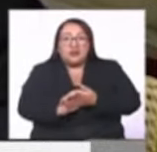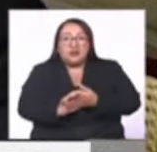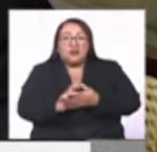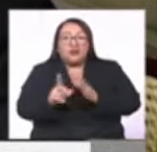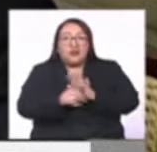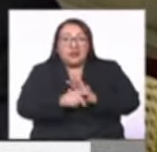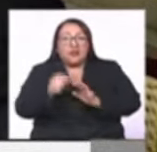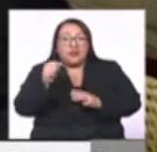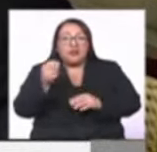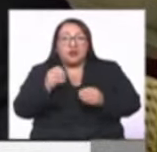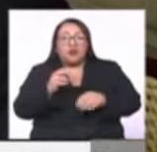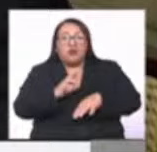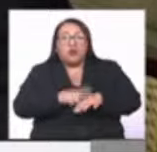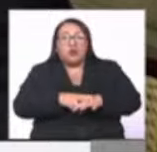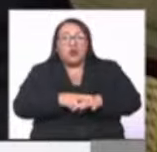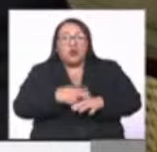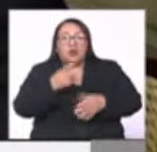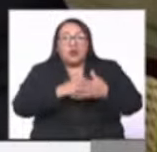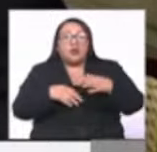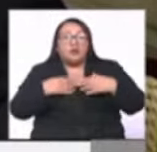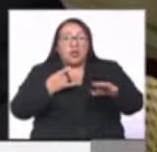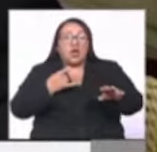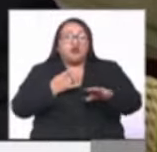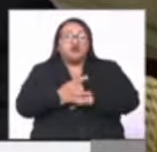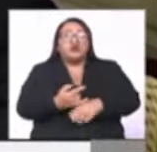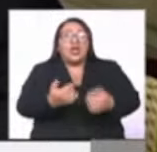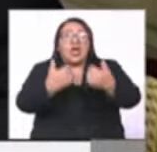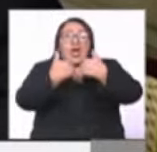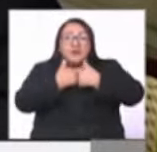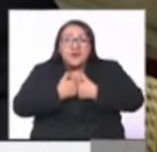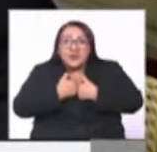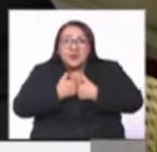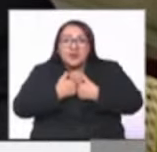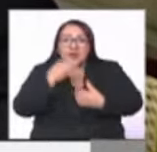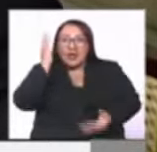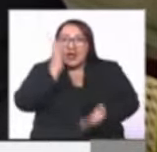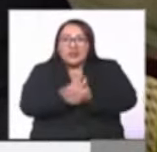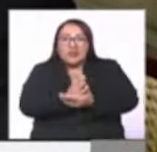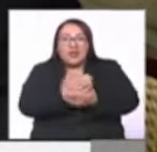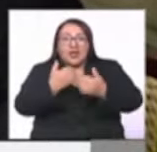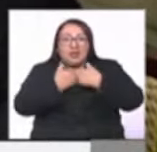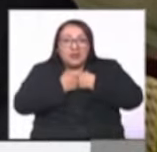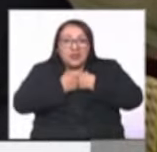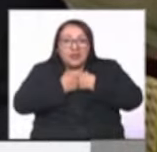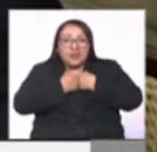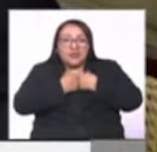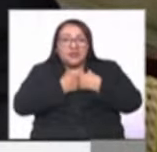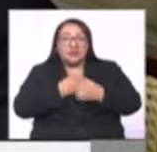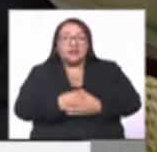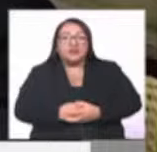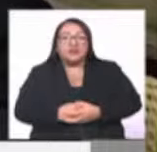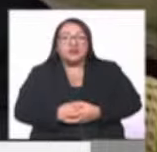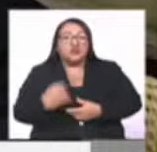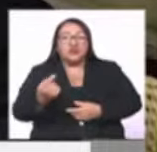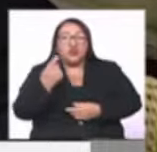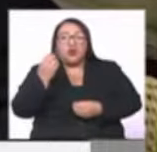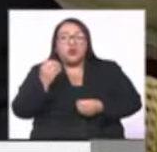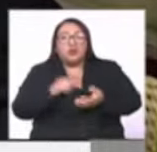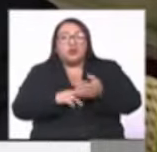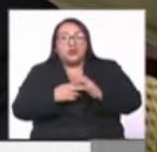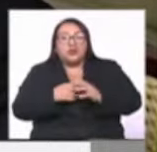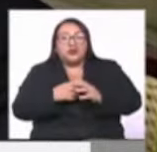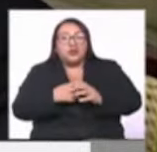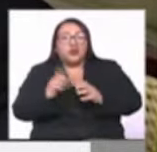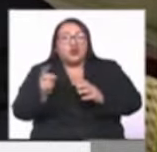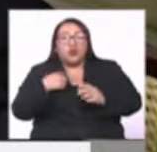hecho como de derecho para acusarme y sancionar o pedir una sanción solo por el hecho